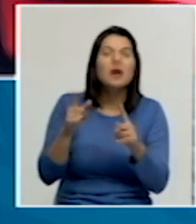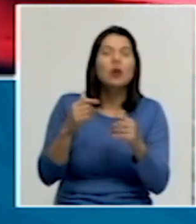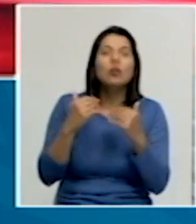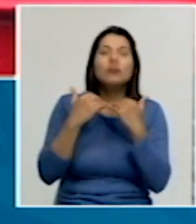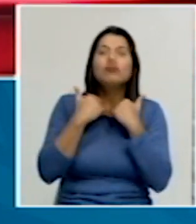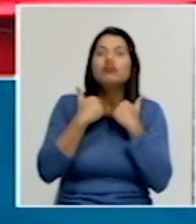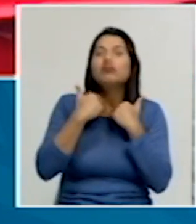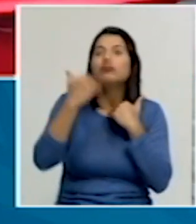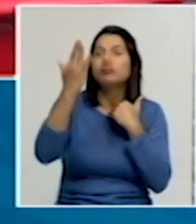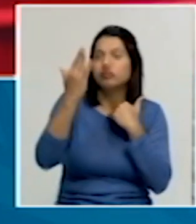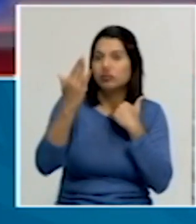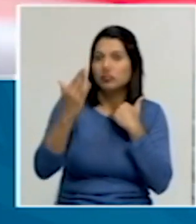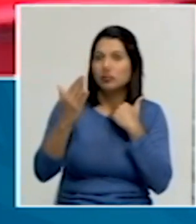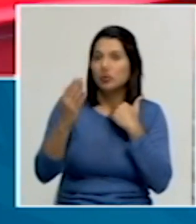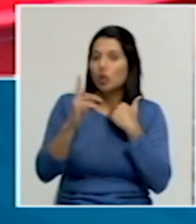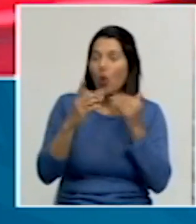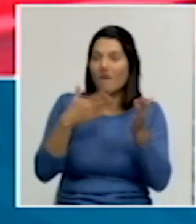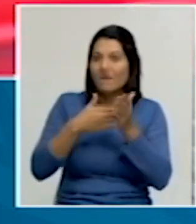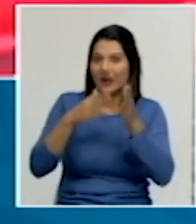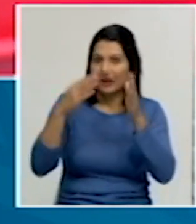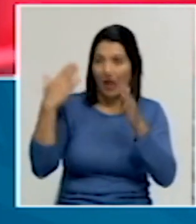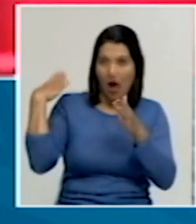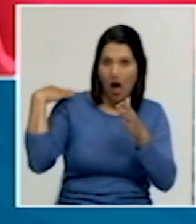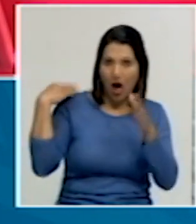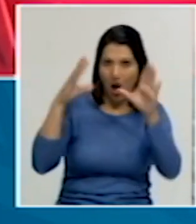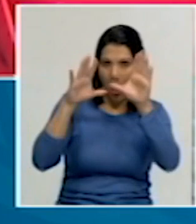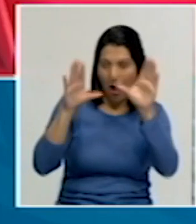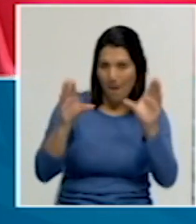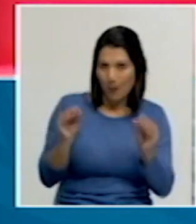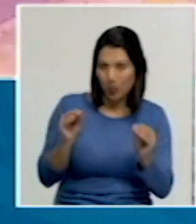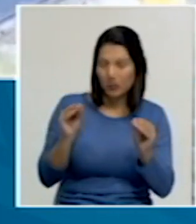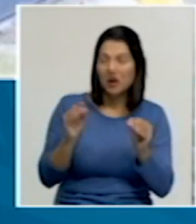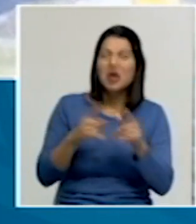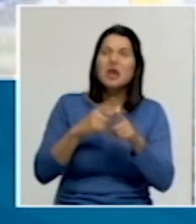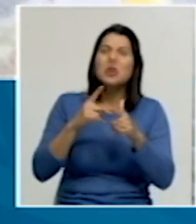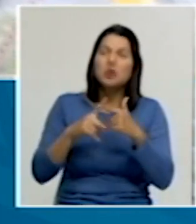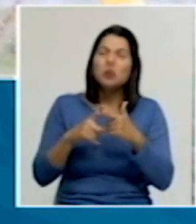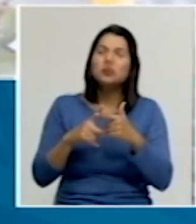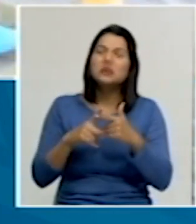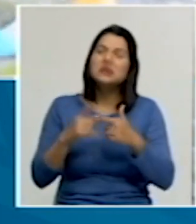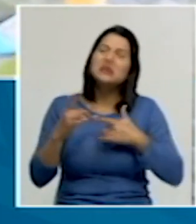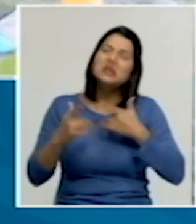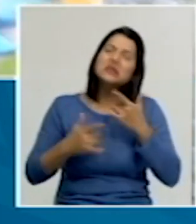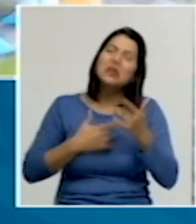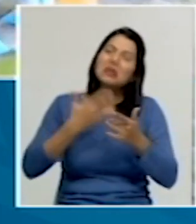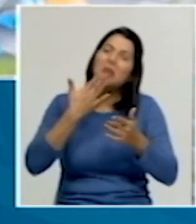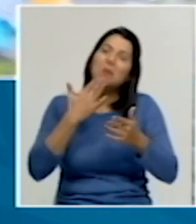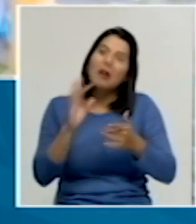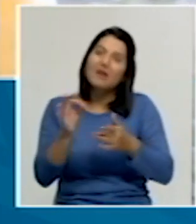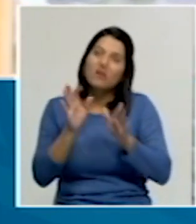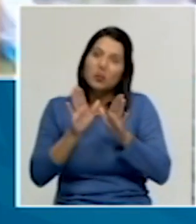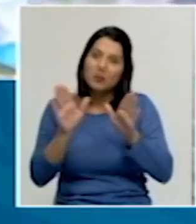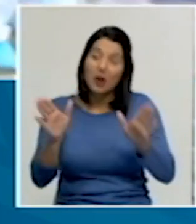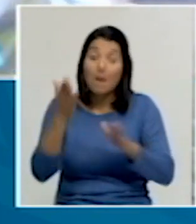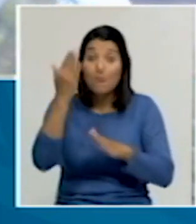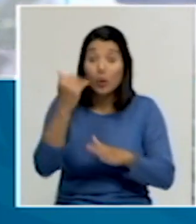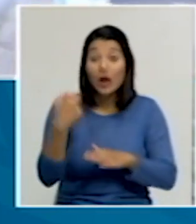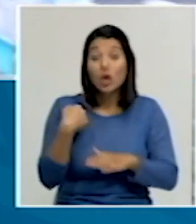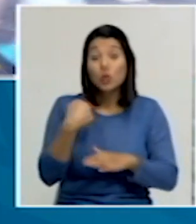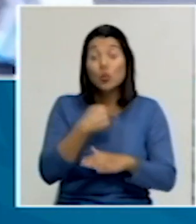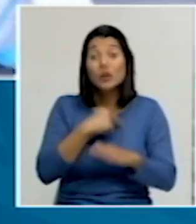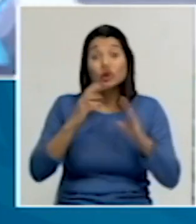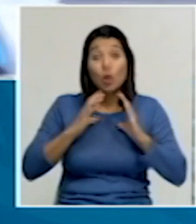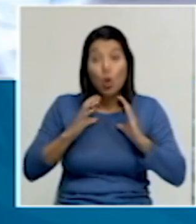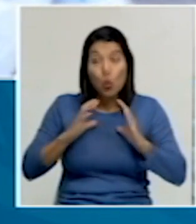¿verdad? Entonces, el malestar general casi siempre se produce porque el organismo nuestro, ante